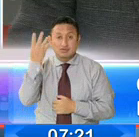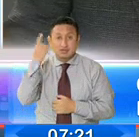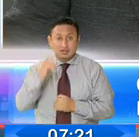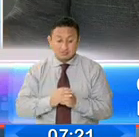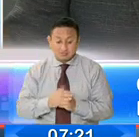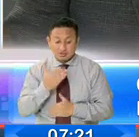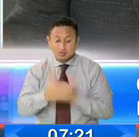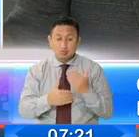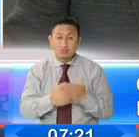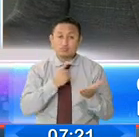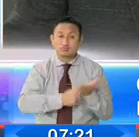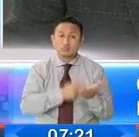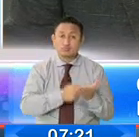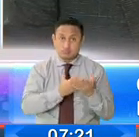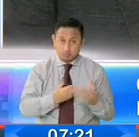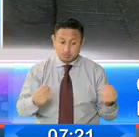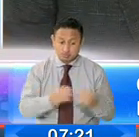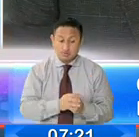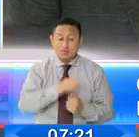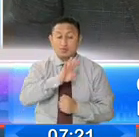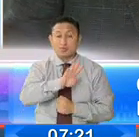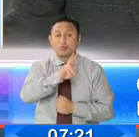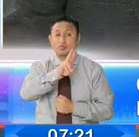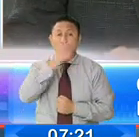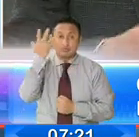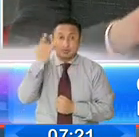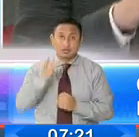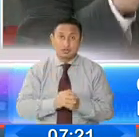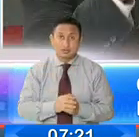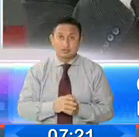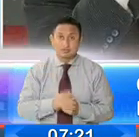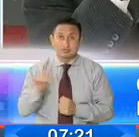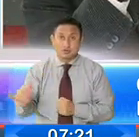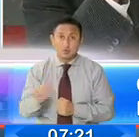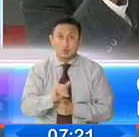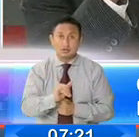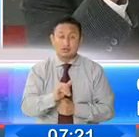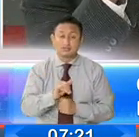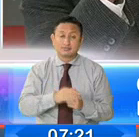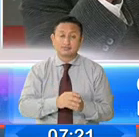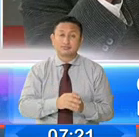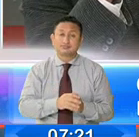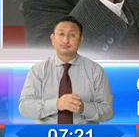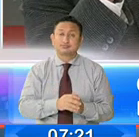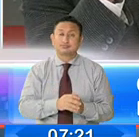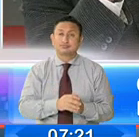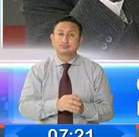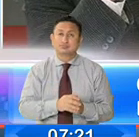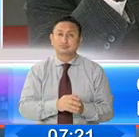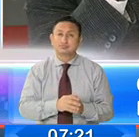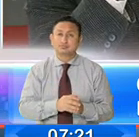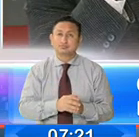total se demoraron 42 días. Lo mismo sucede en el caso